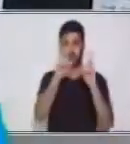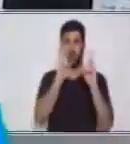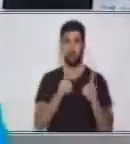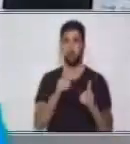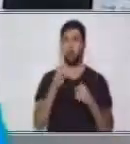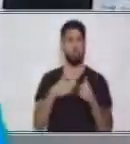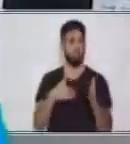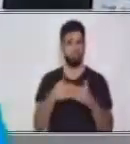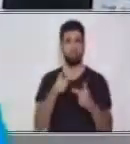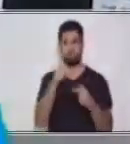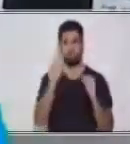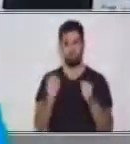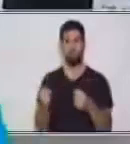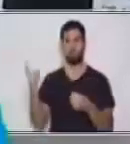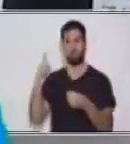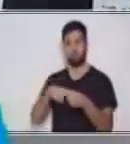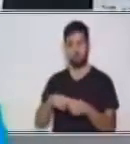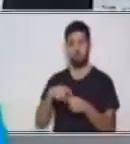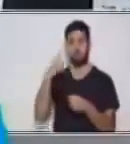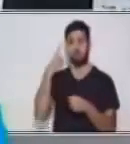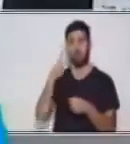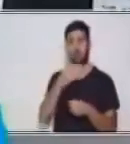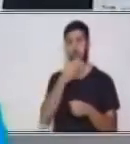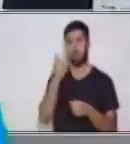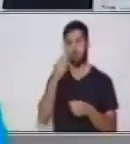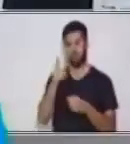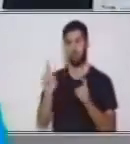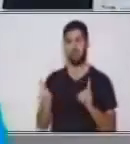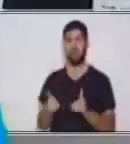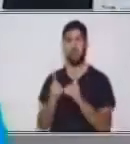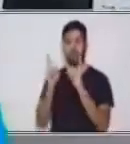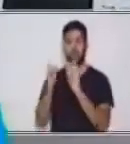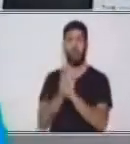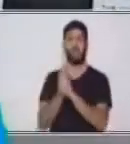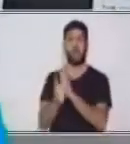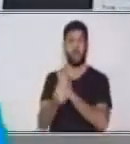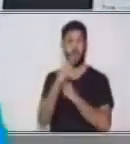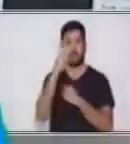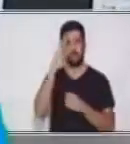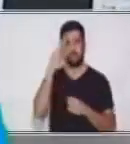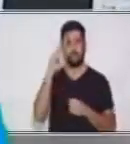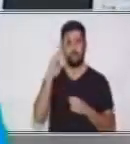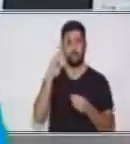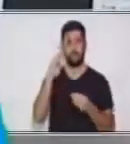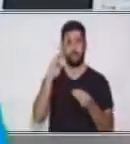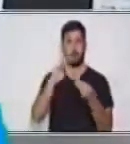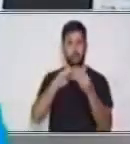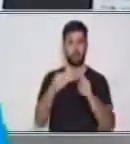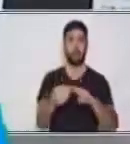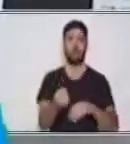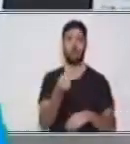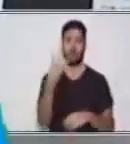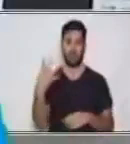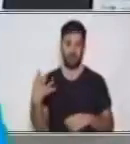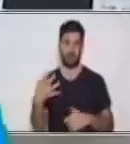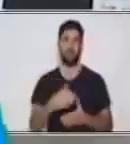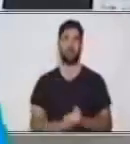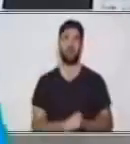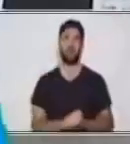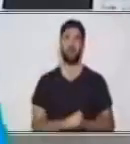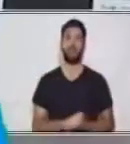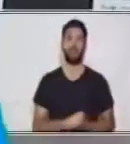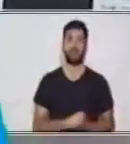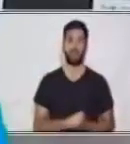a ejercitar habilidades y destrezas como lo que es el pensamiento lógico matemático, la interpretación y